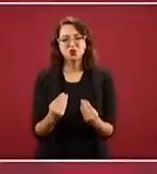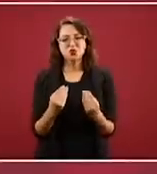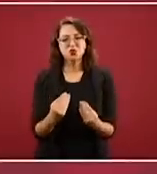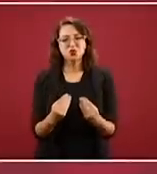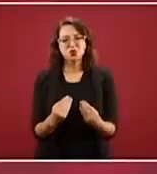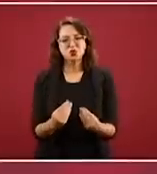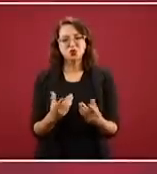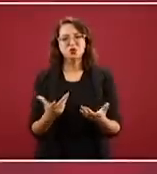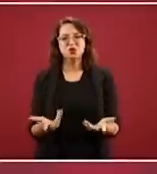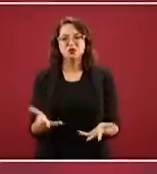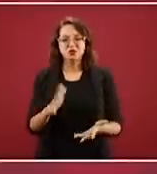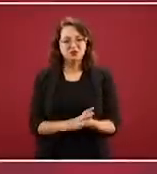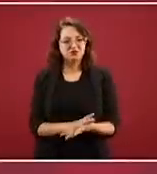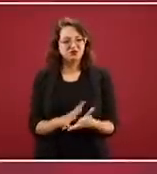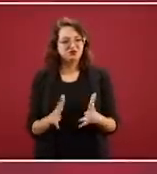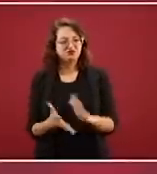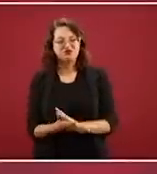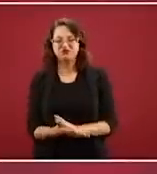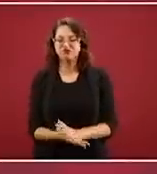mucho contubernio